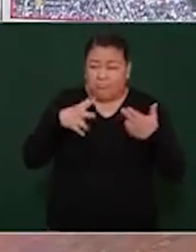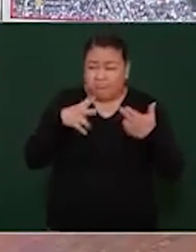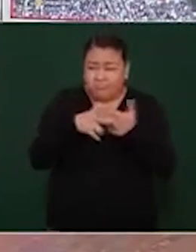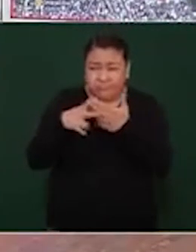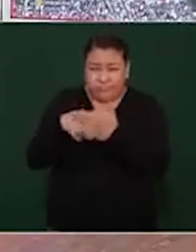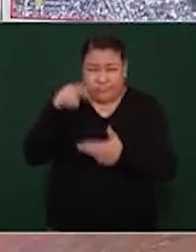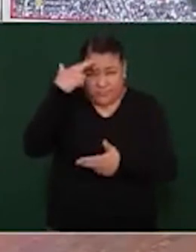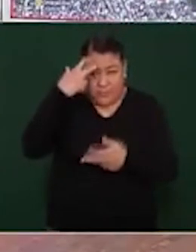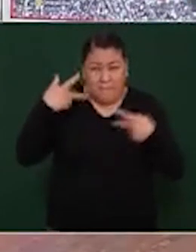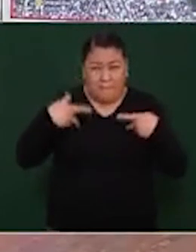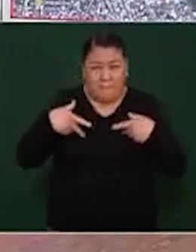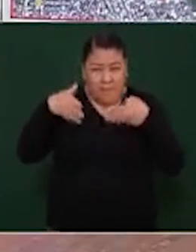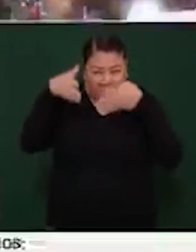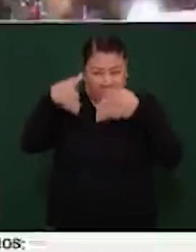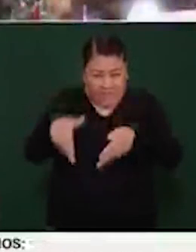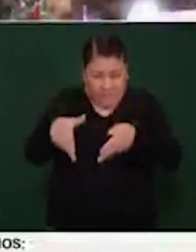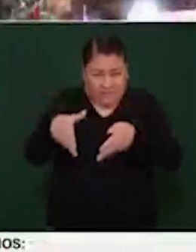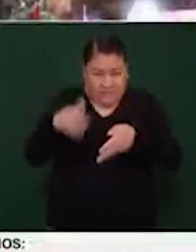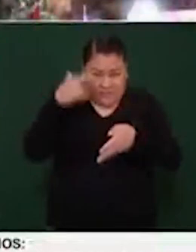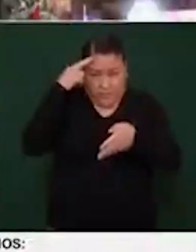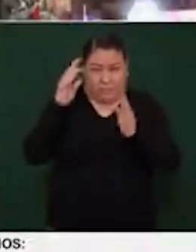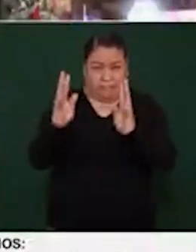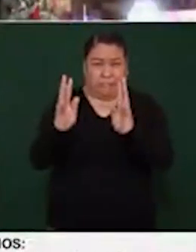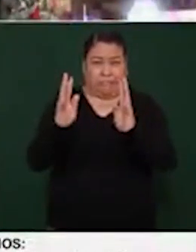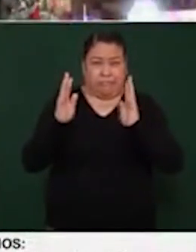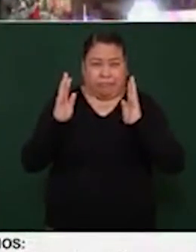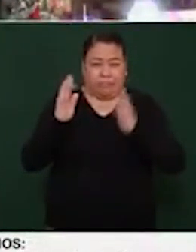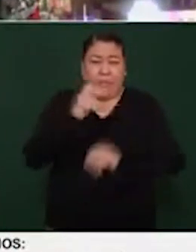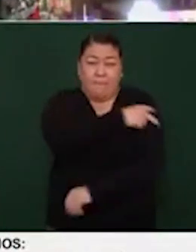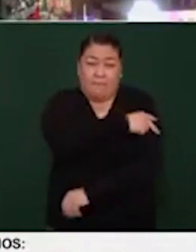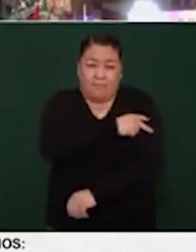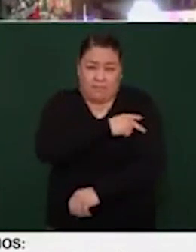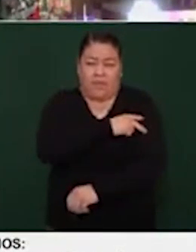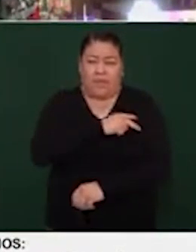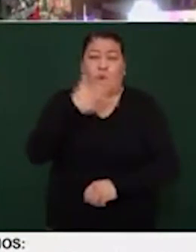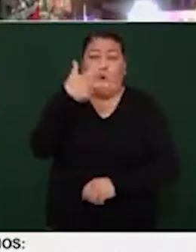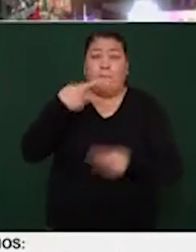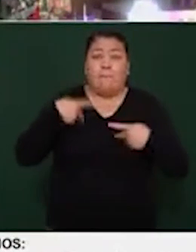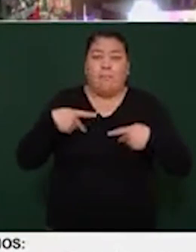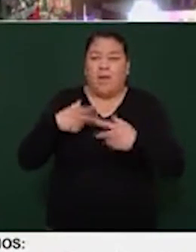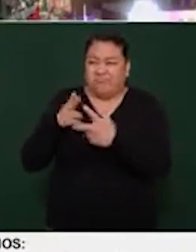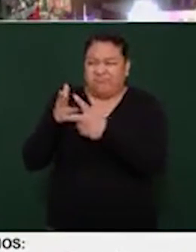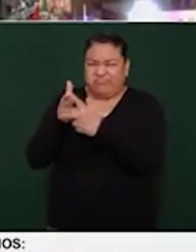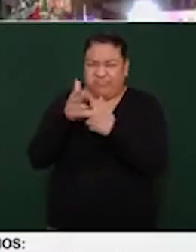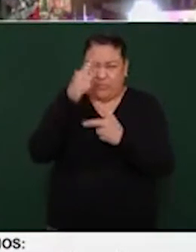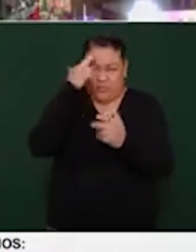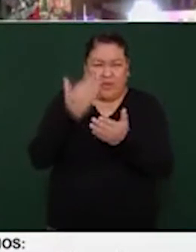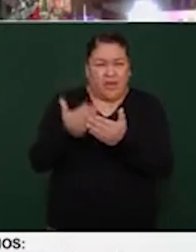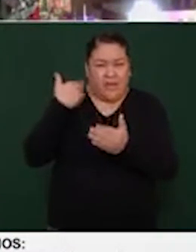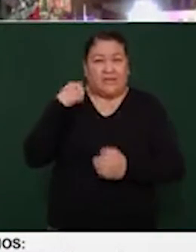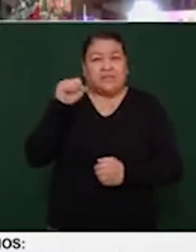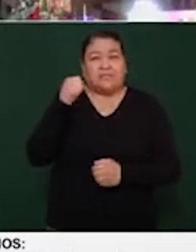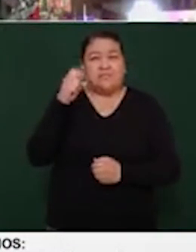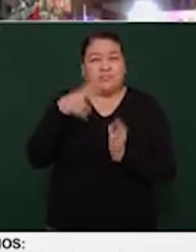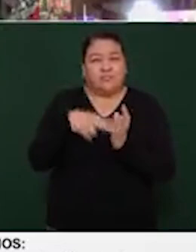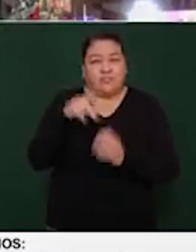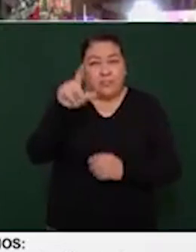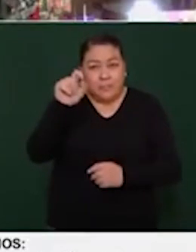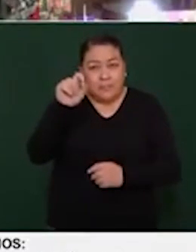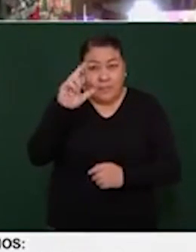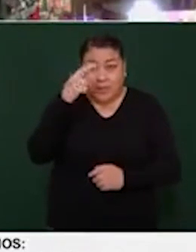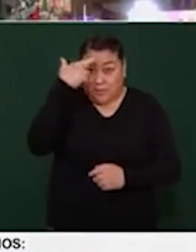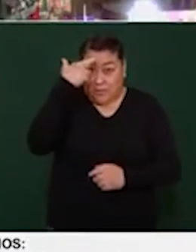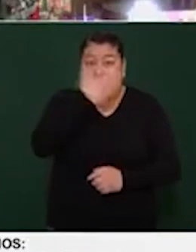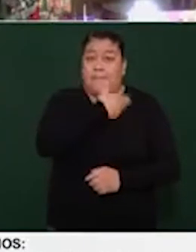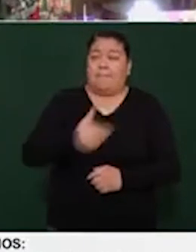un velorio 8 personas, que fue un evento que ocurrió en septiembre de 2020. Como lo ha dicho el presidente, no hay